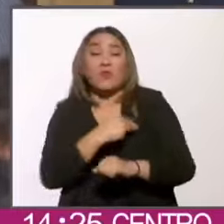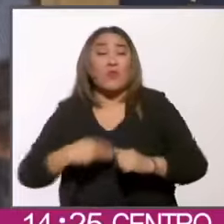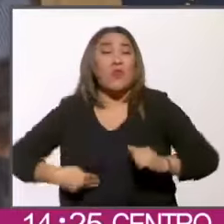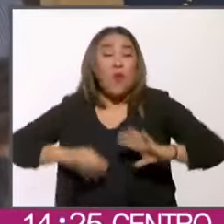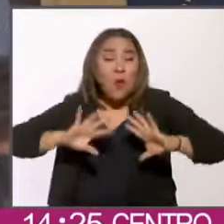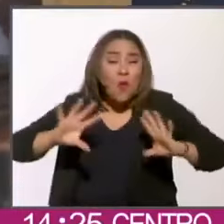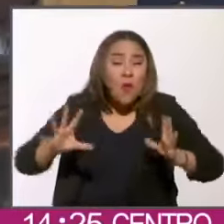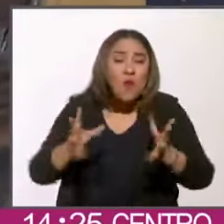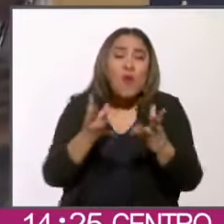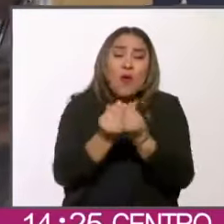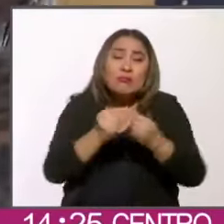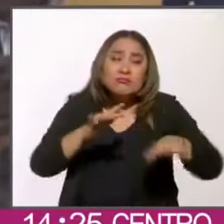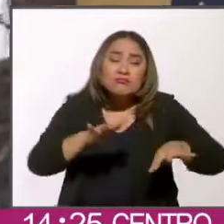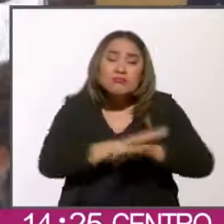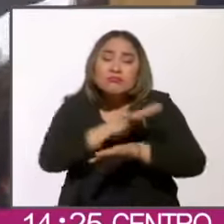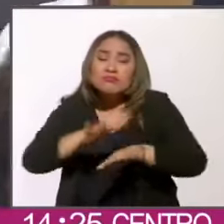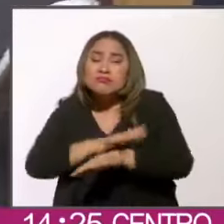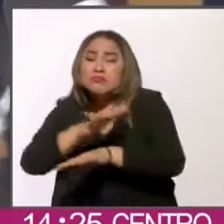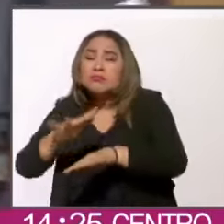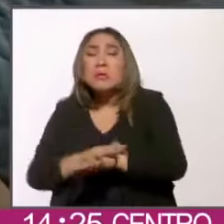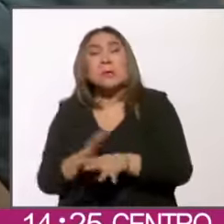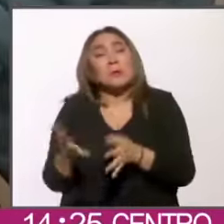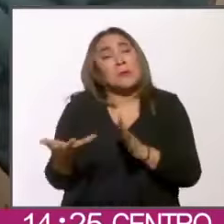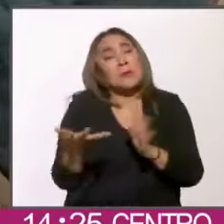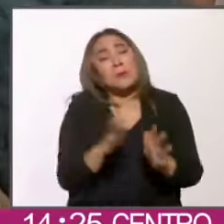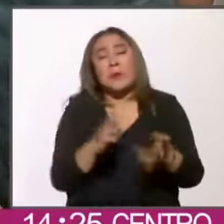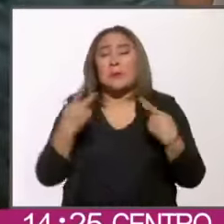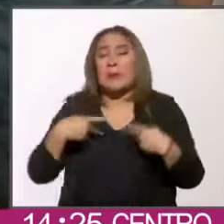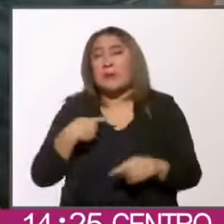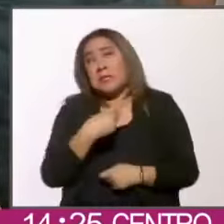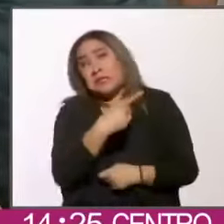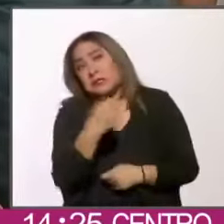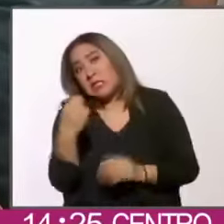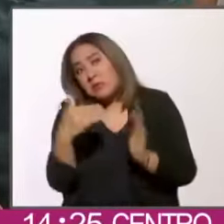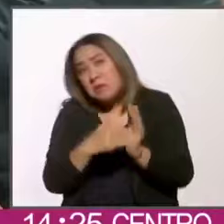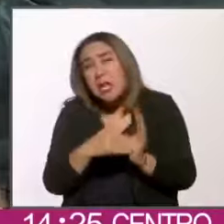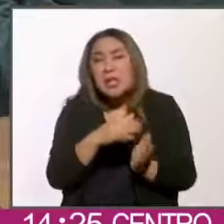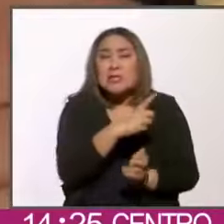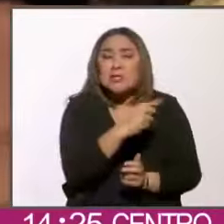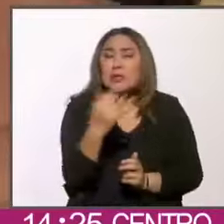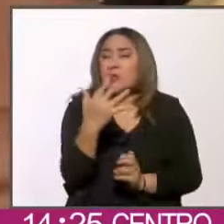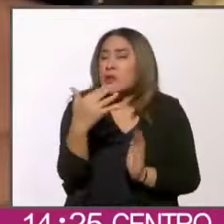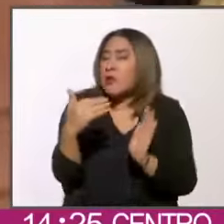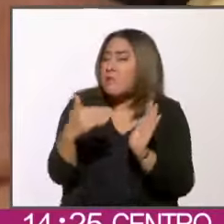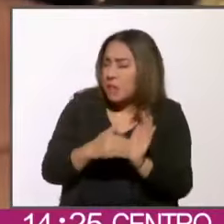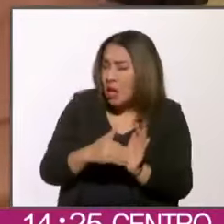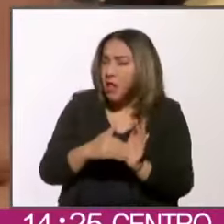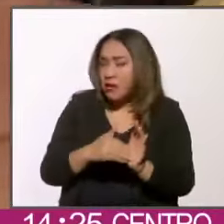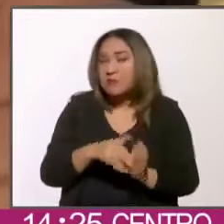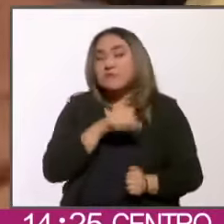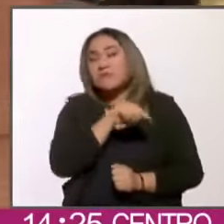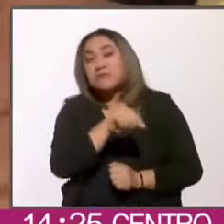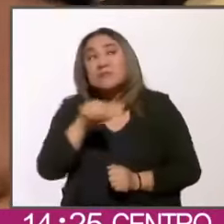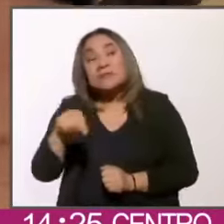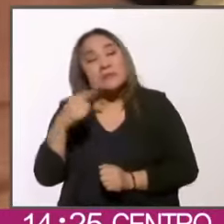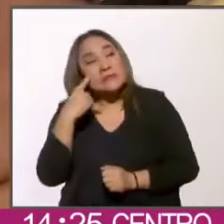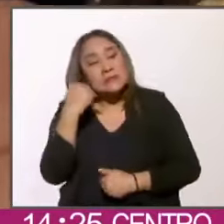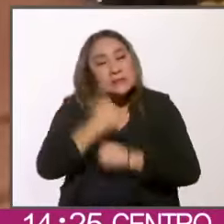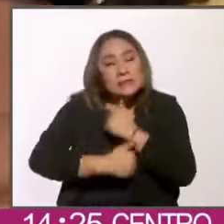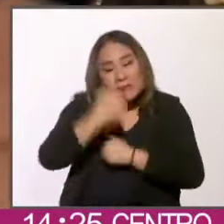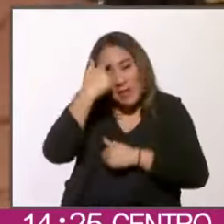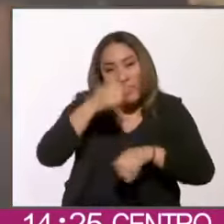municipales. Cuando menos 100.000 personas, quizás 150.000 personas, andarán detrás de una chamba